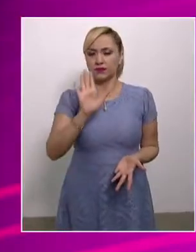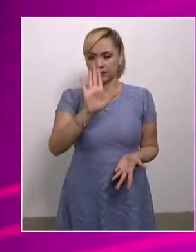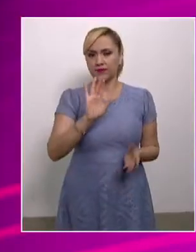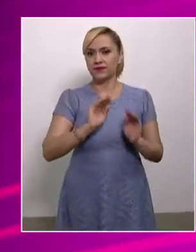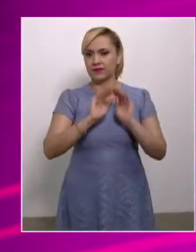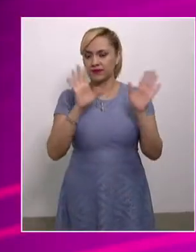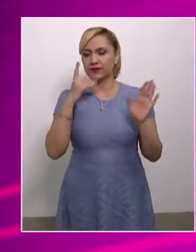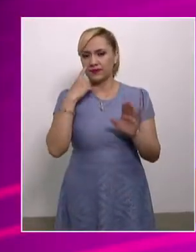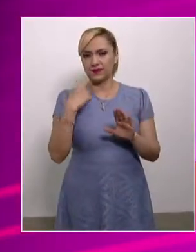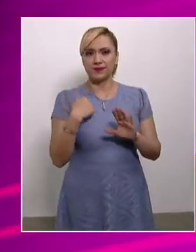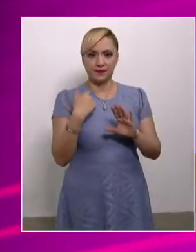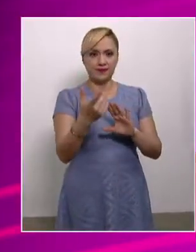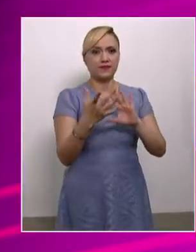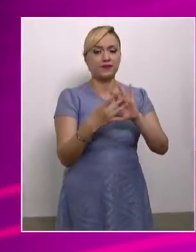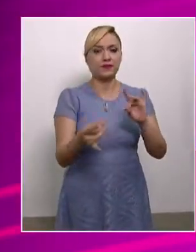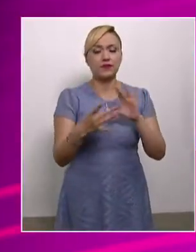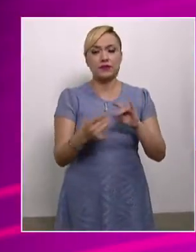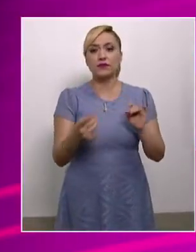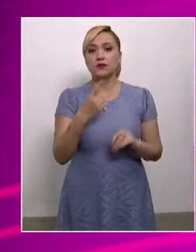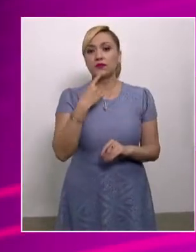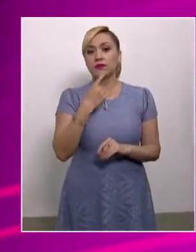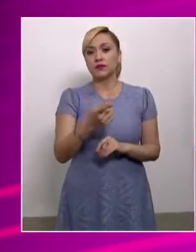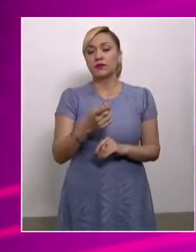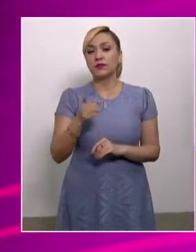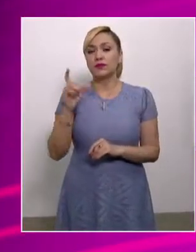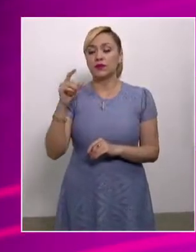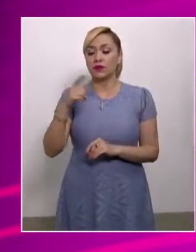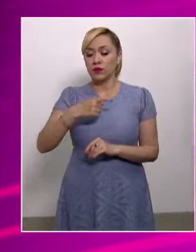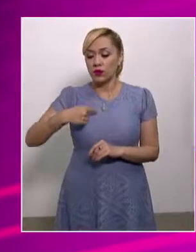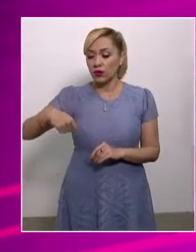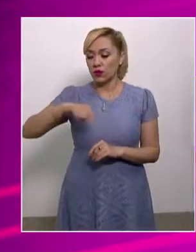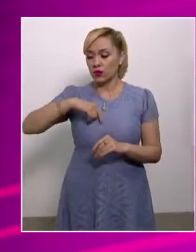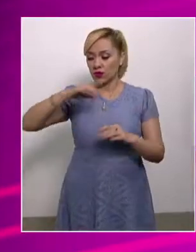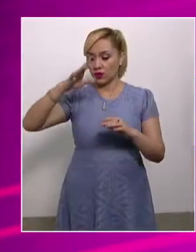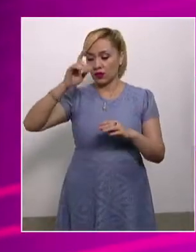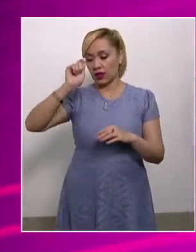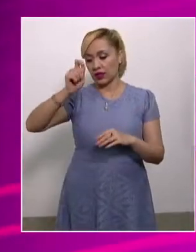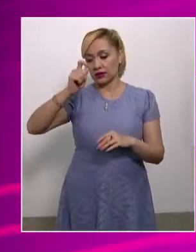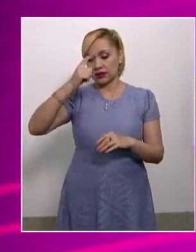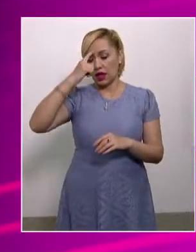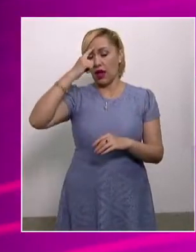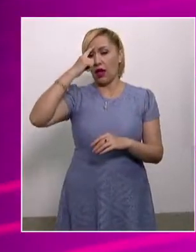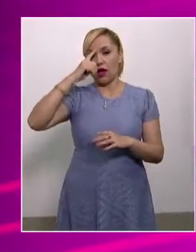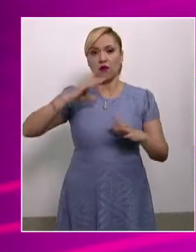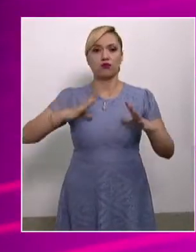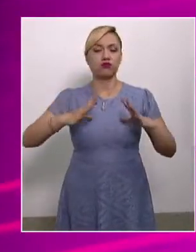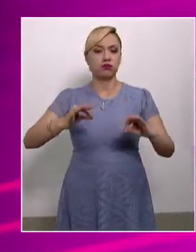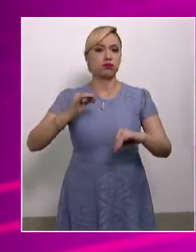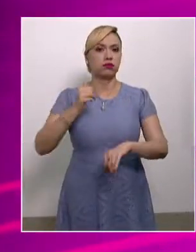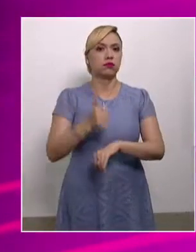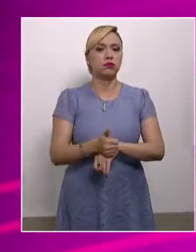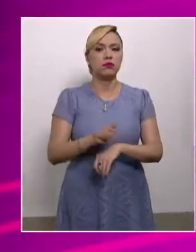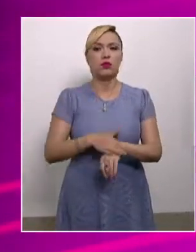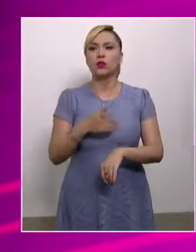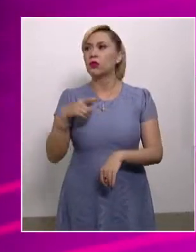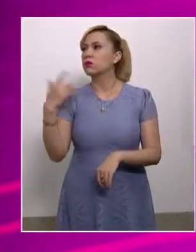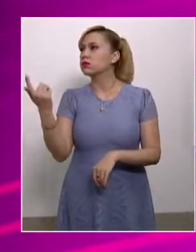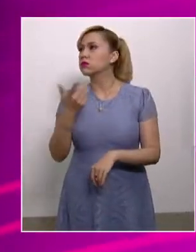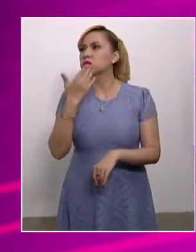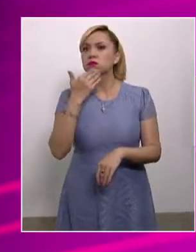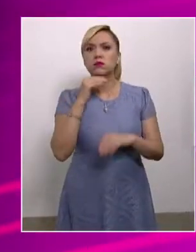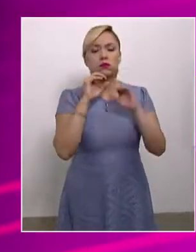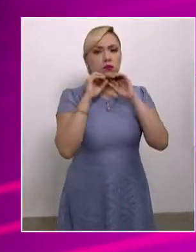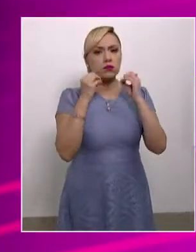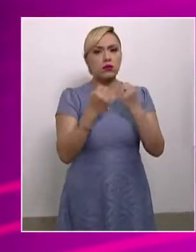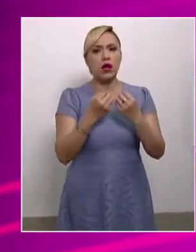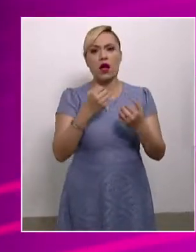Silvia. Justo retomando lo que decías, pues nosotros nacemos por lo que estamos viendo que no hay organizaciones que apoyen directamente